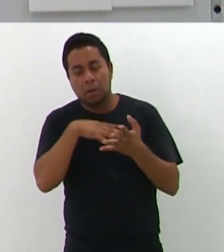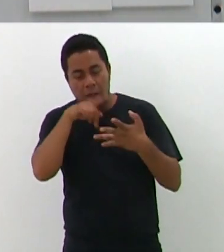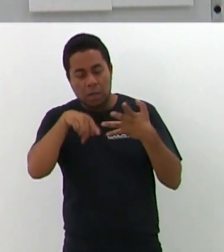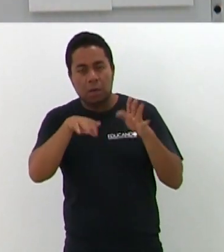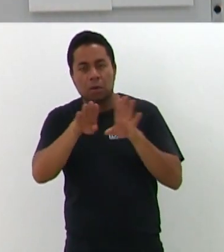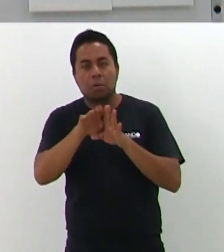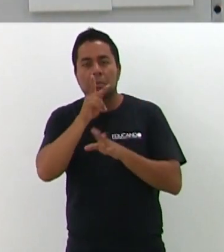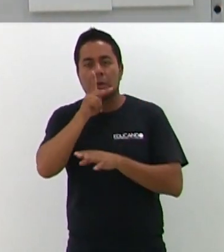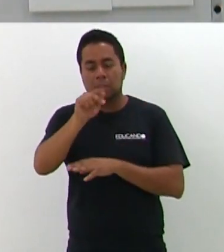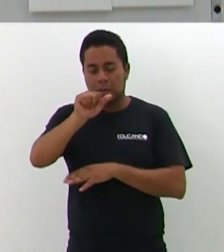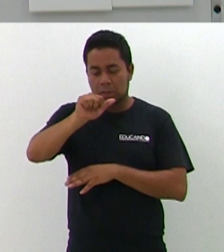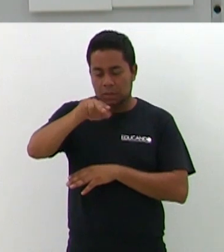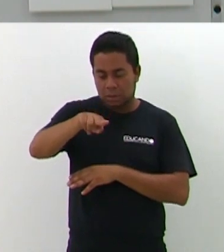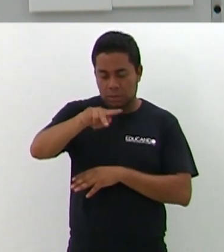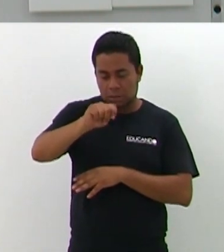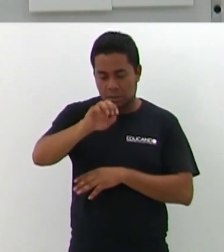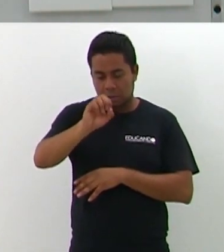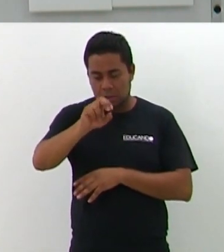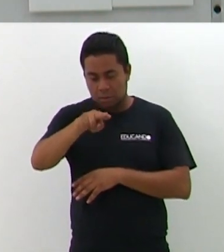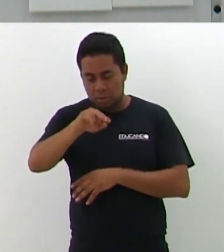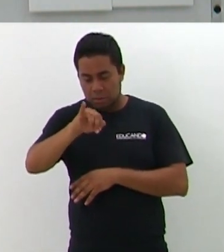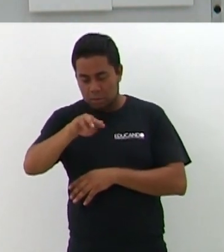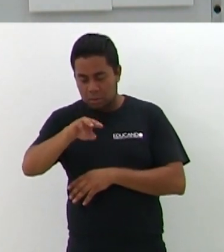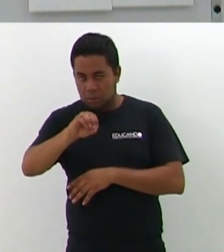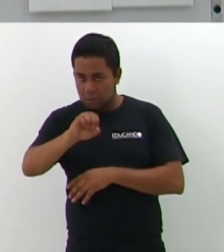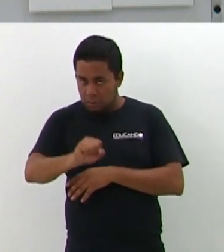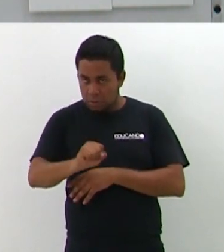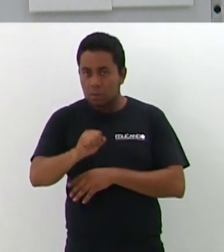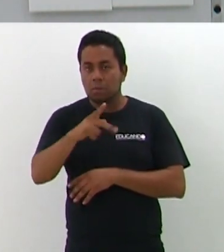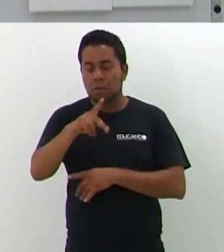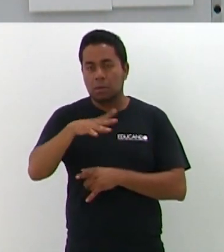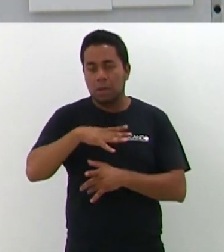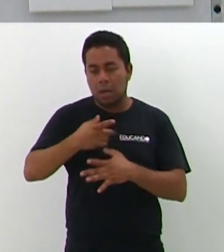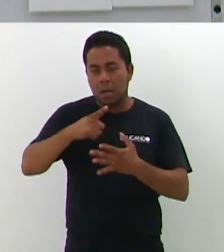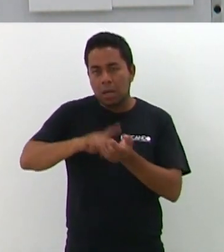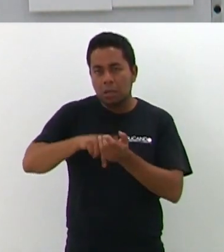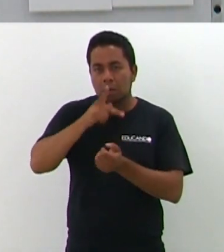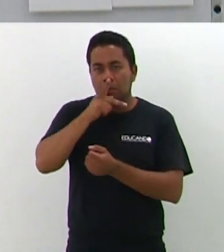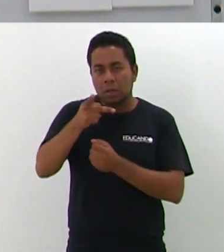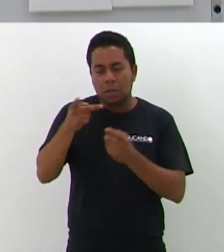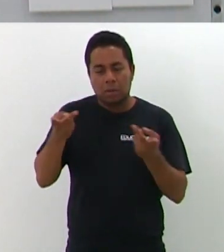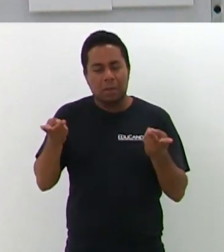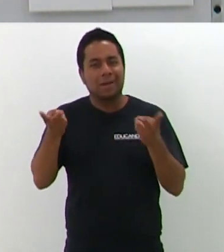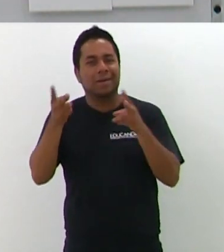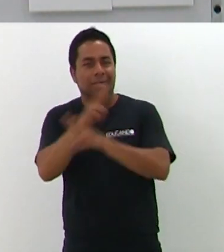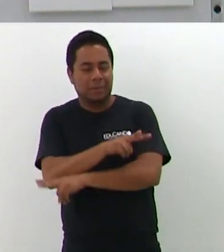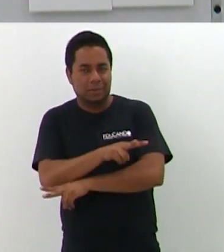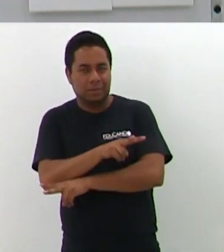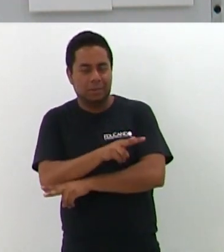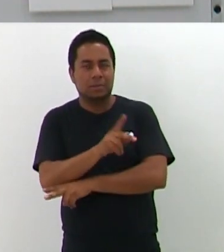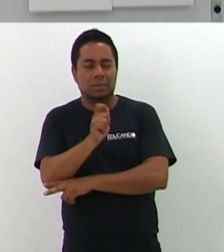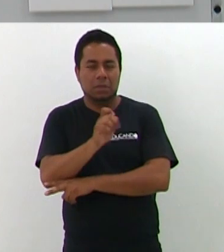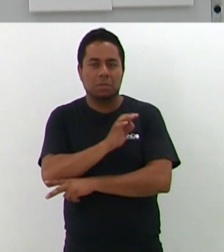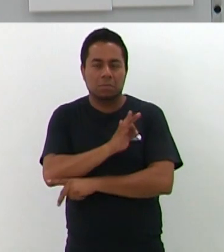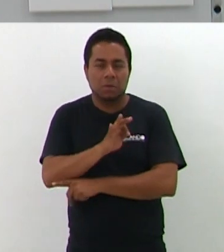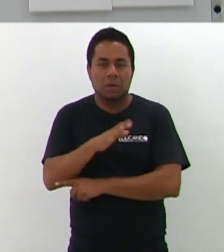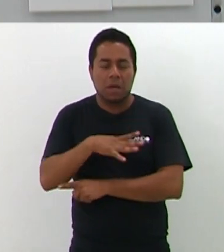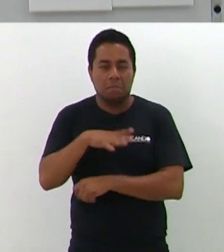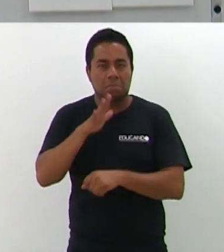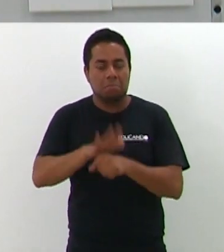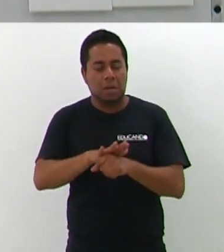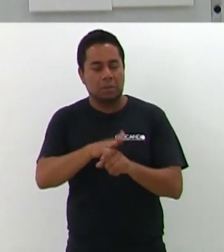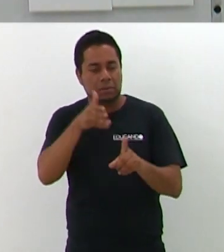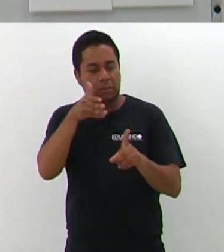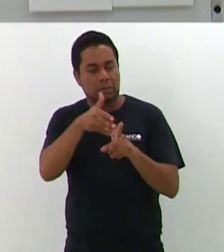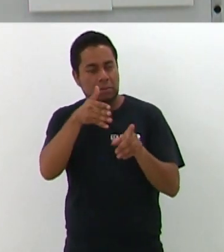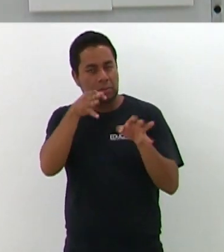como antónimos, pero son palabras que tienen una relación contraria. Nos permiten tener mayor claridad